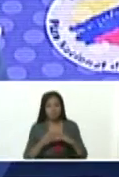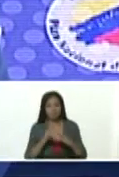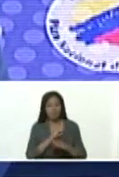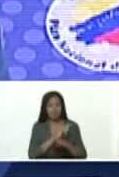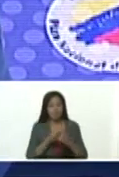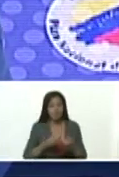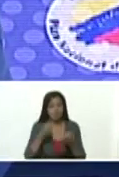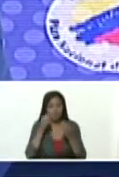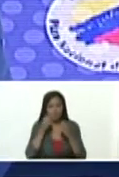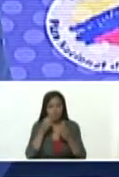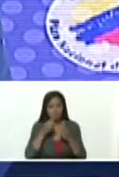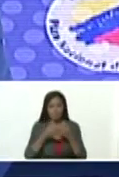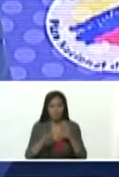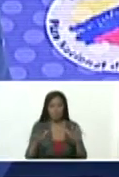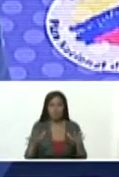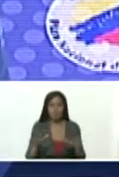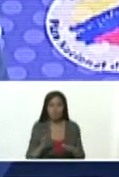popular,